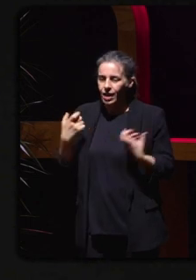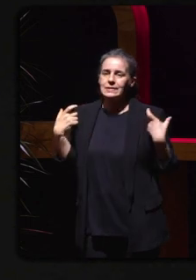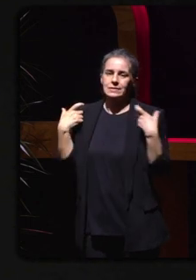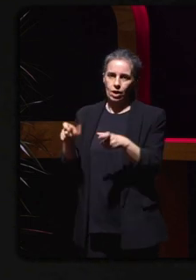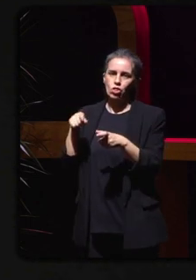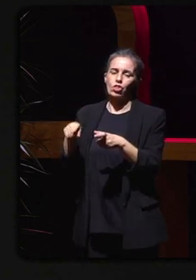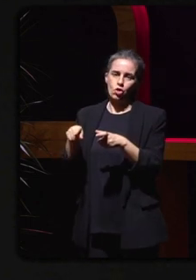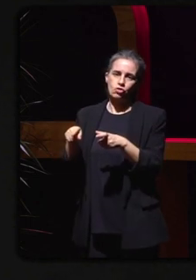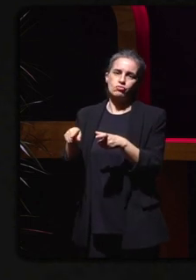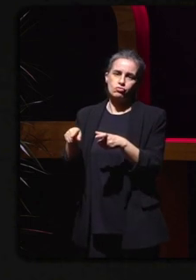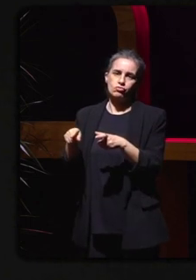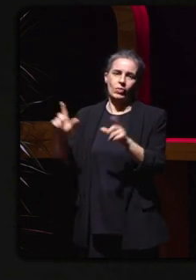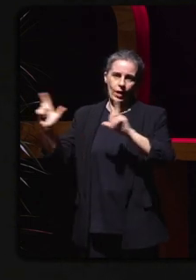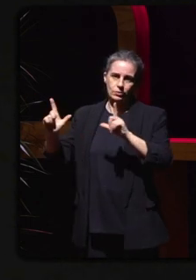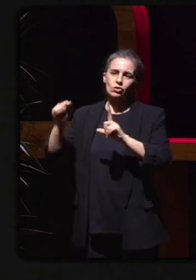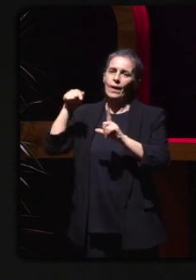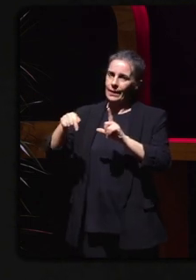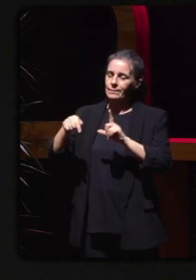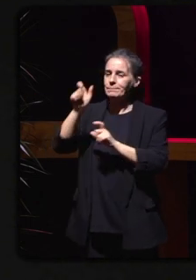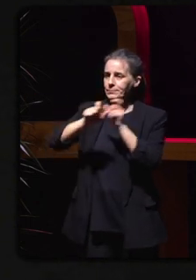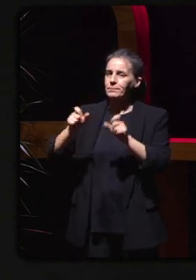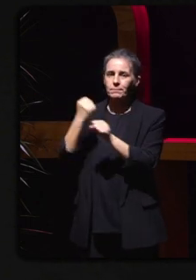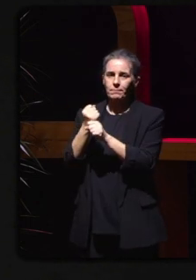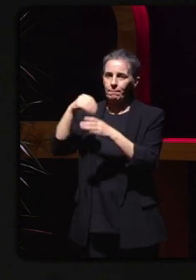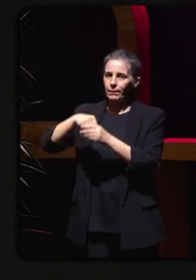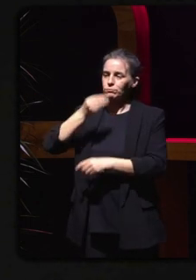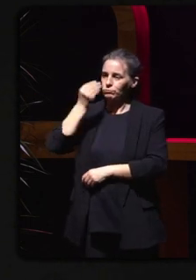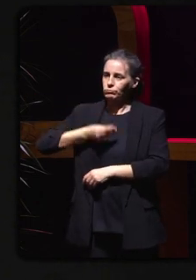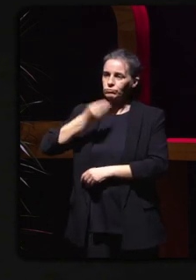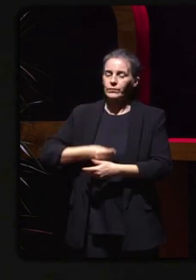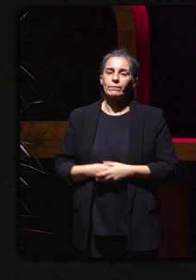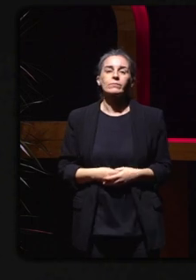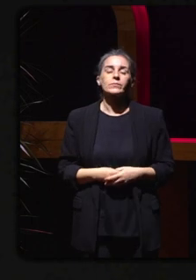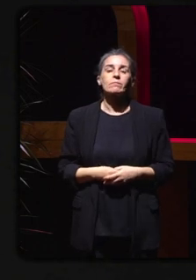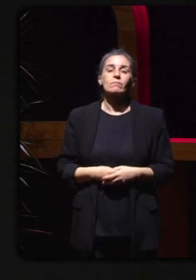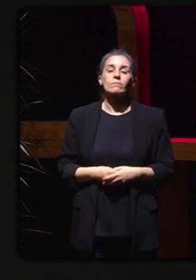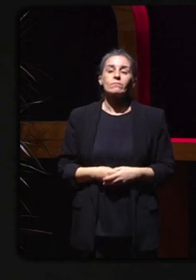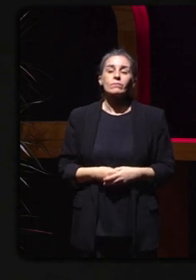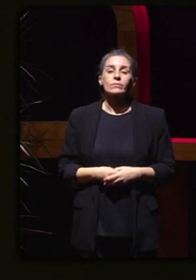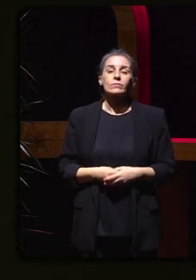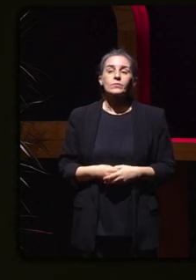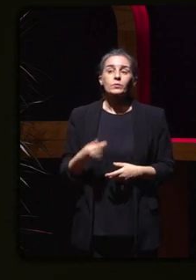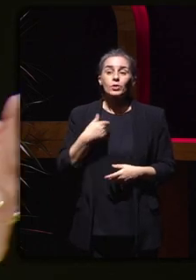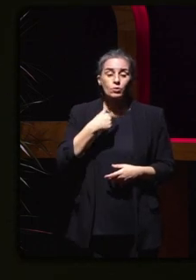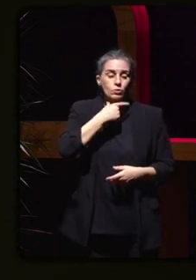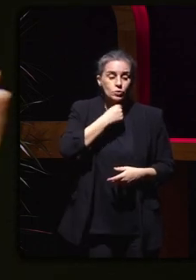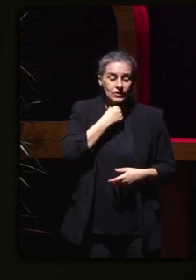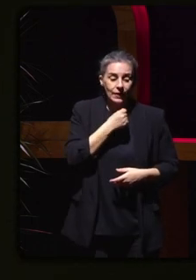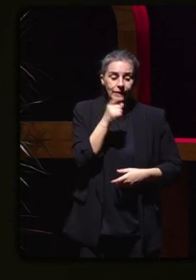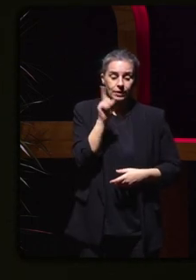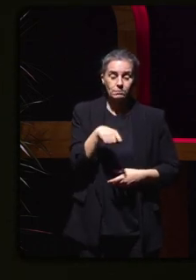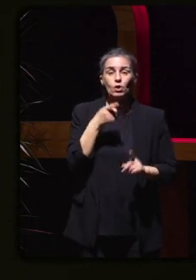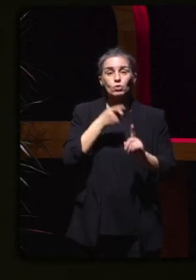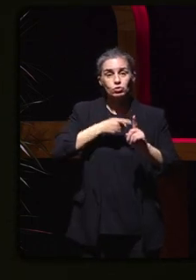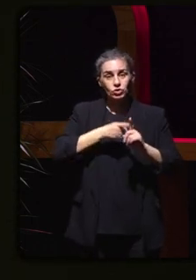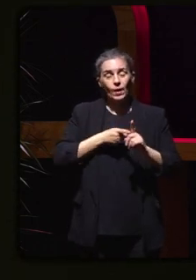el país en general dicho lo cual me gustaría utilizar un poco todo